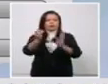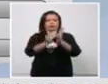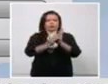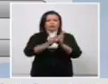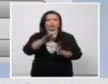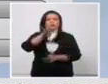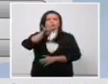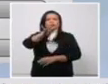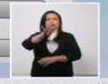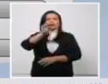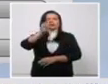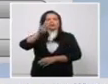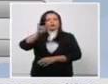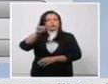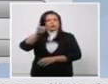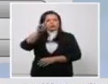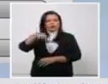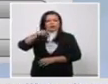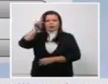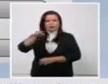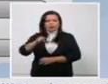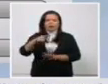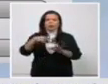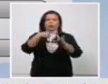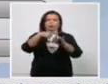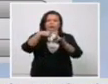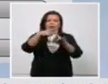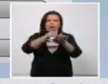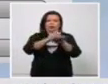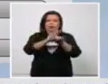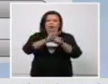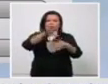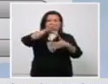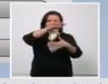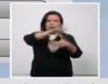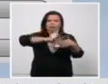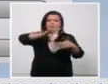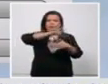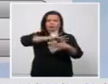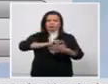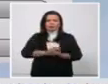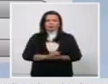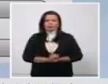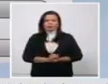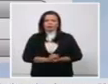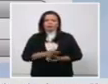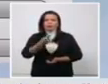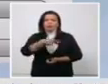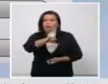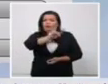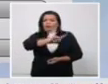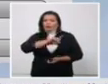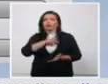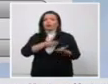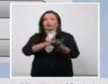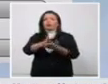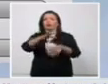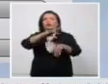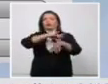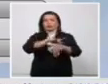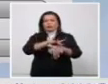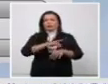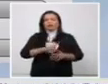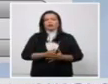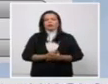48.560.436 pacientes diagnosticados con la enfermedad. Y ayer activo con carga